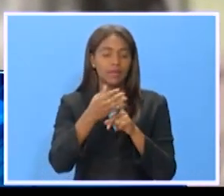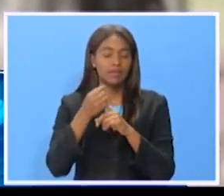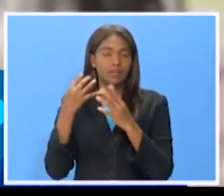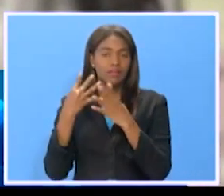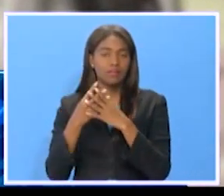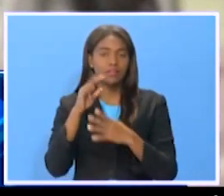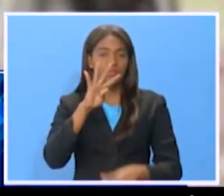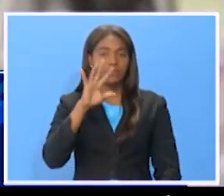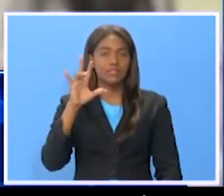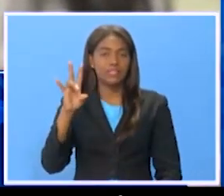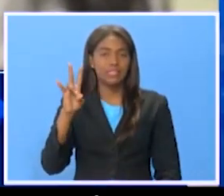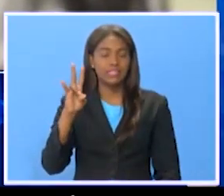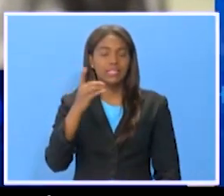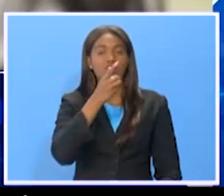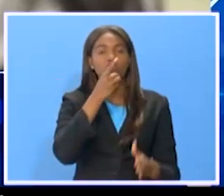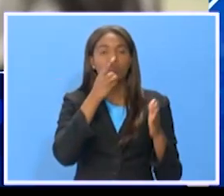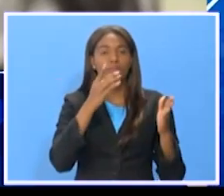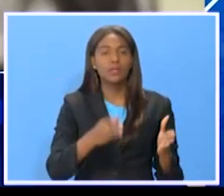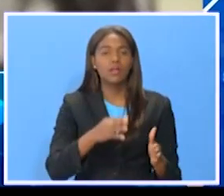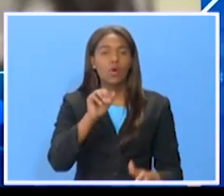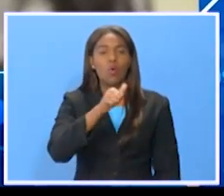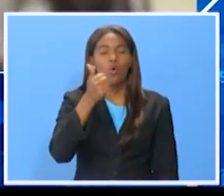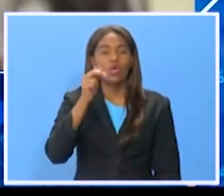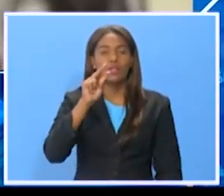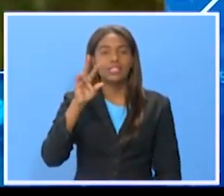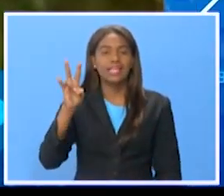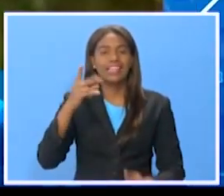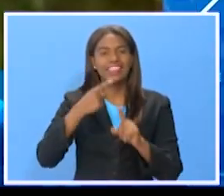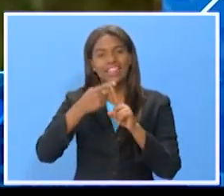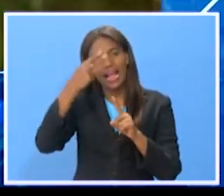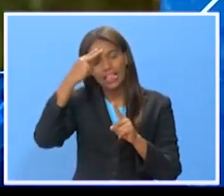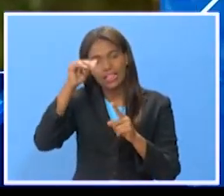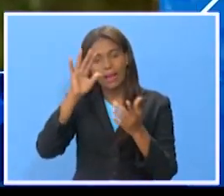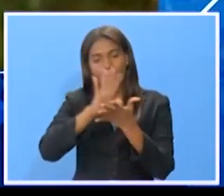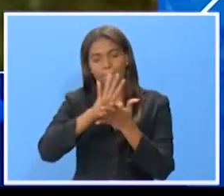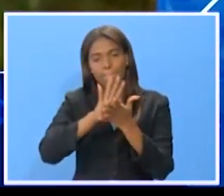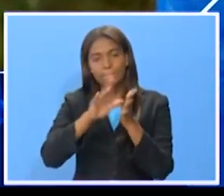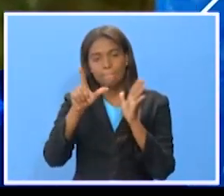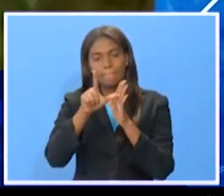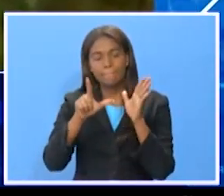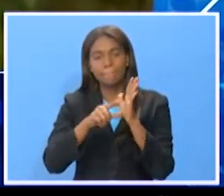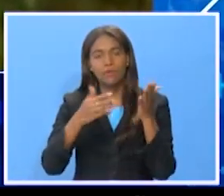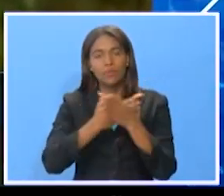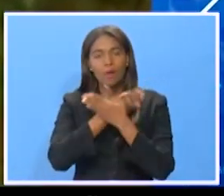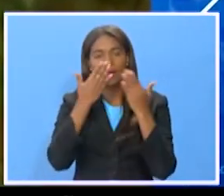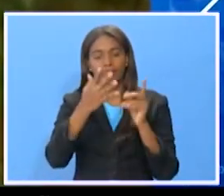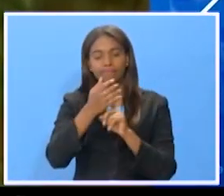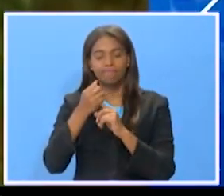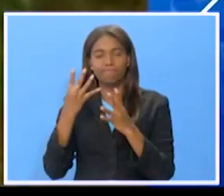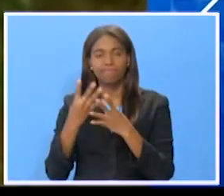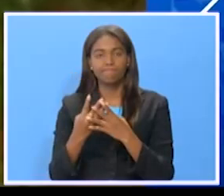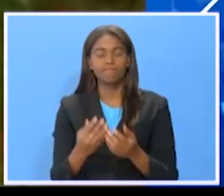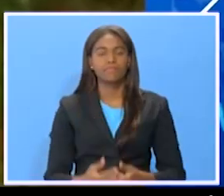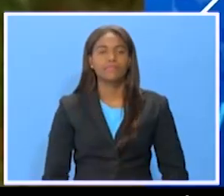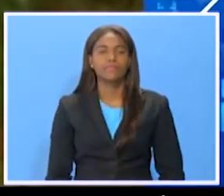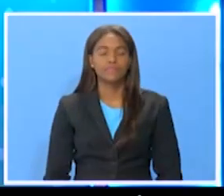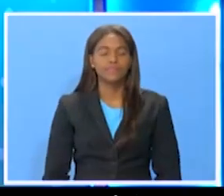57 ciudadanos dominicanos y 27 nacionales haitianos sin documentación.